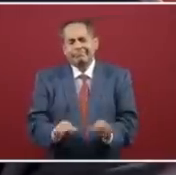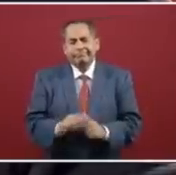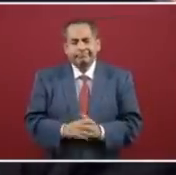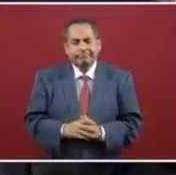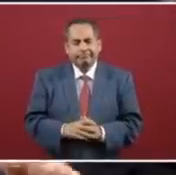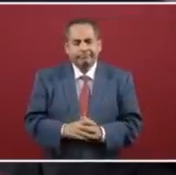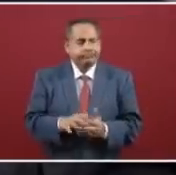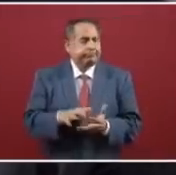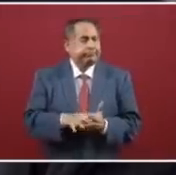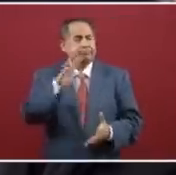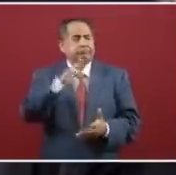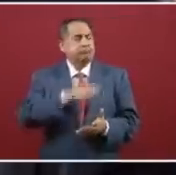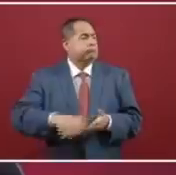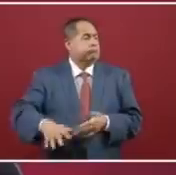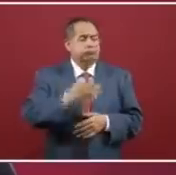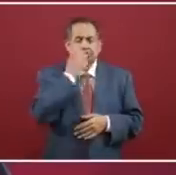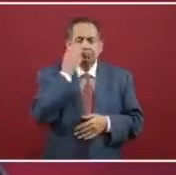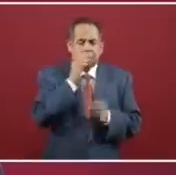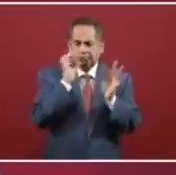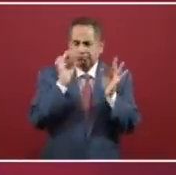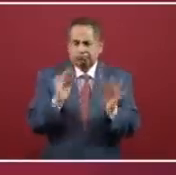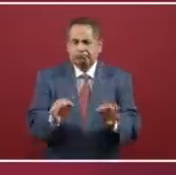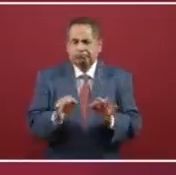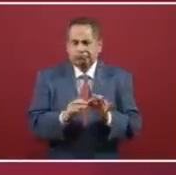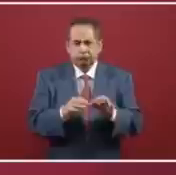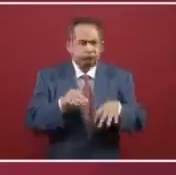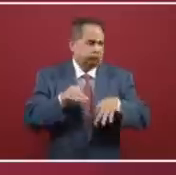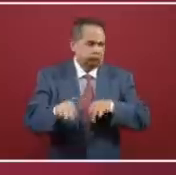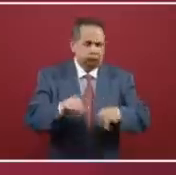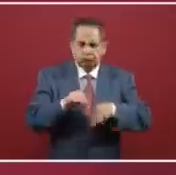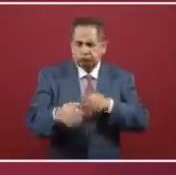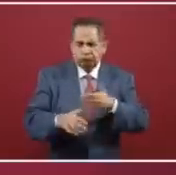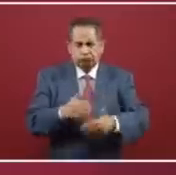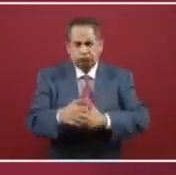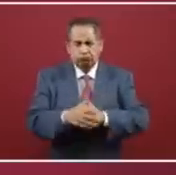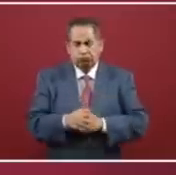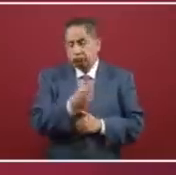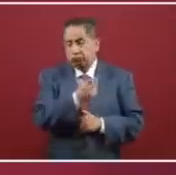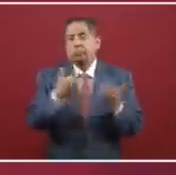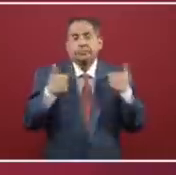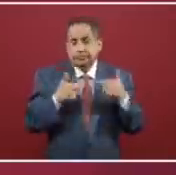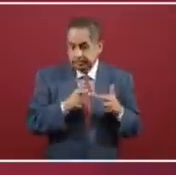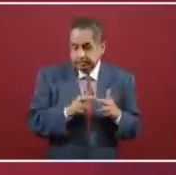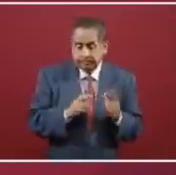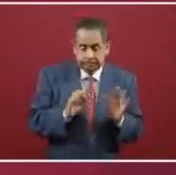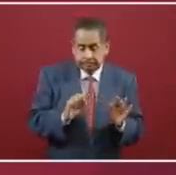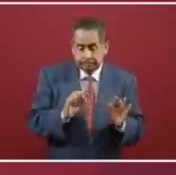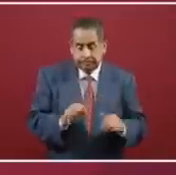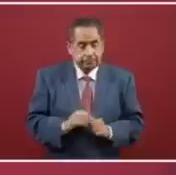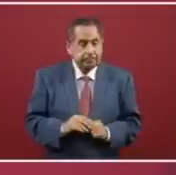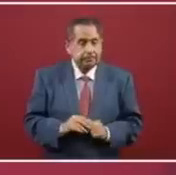la mayoría de las escuelas están laborando los maestros